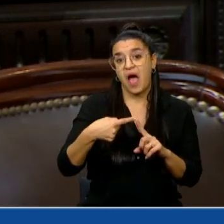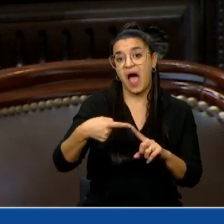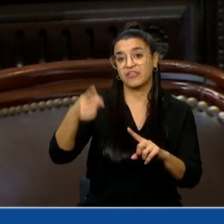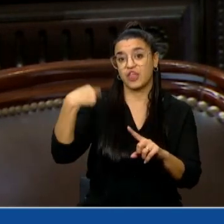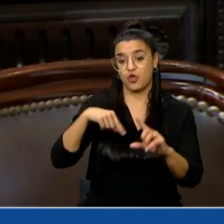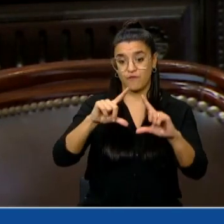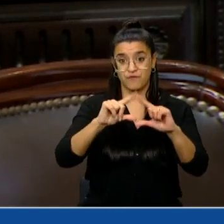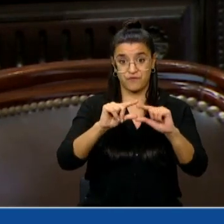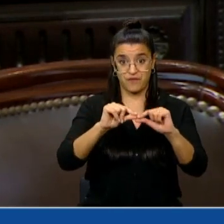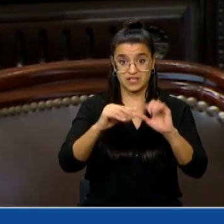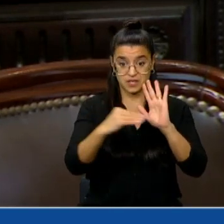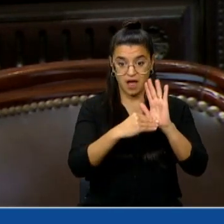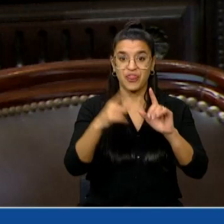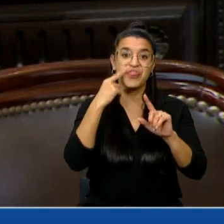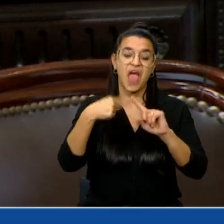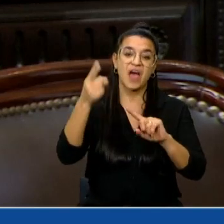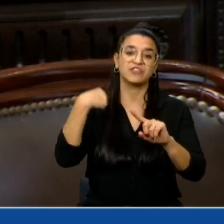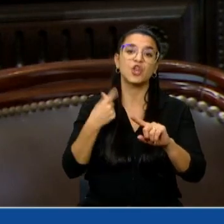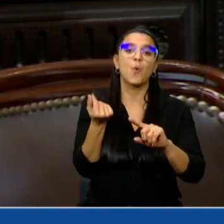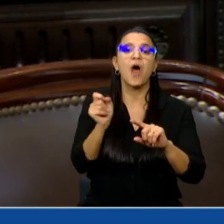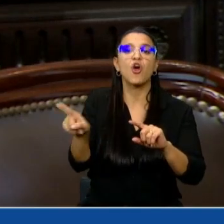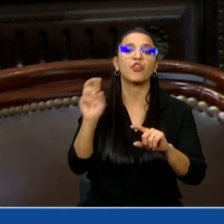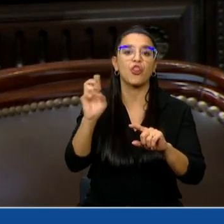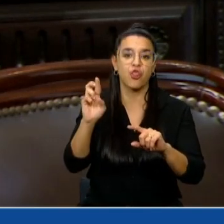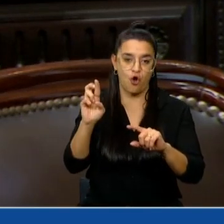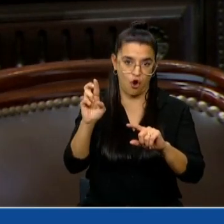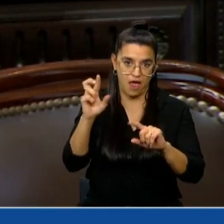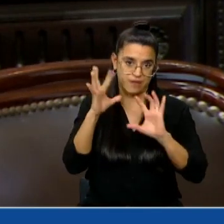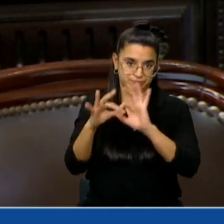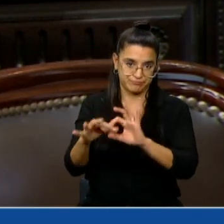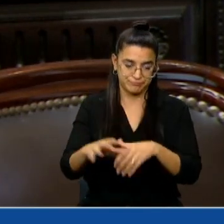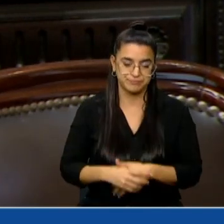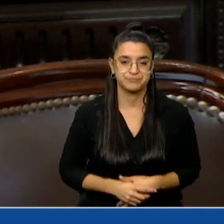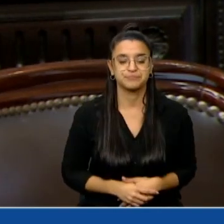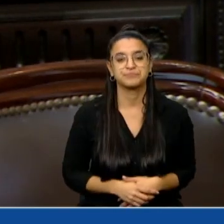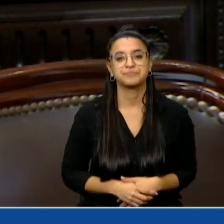de la fecha de suscripción de los instrumentos de refinanciación.